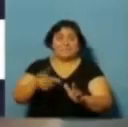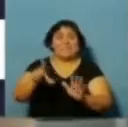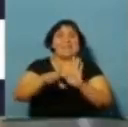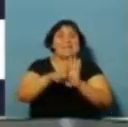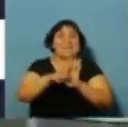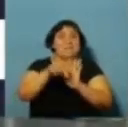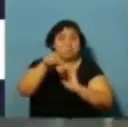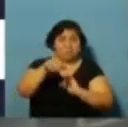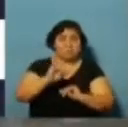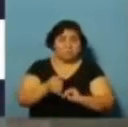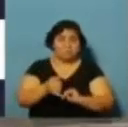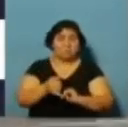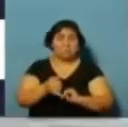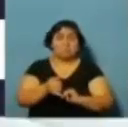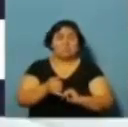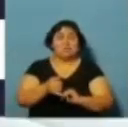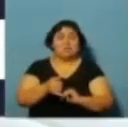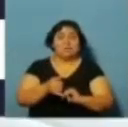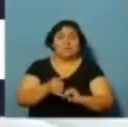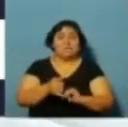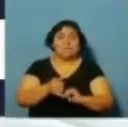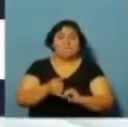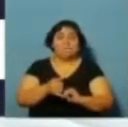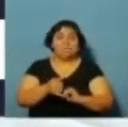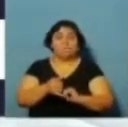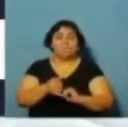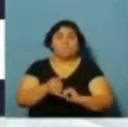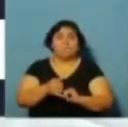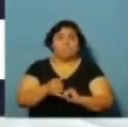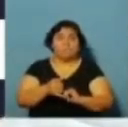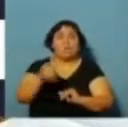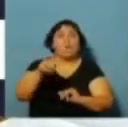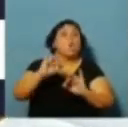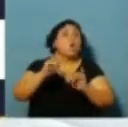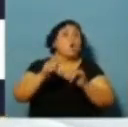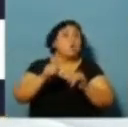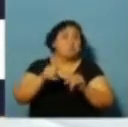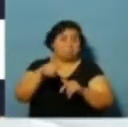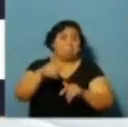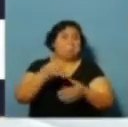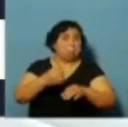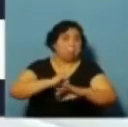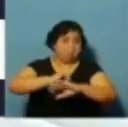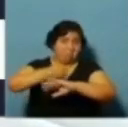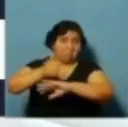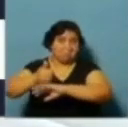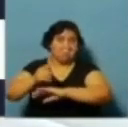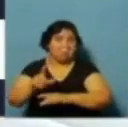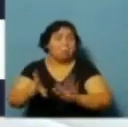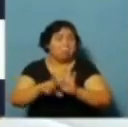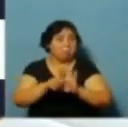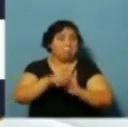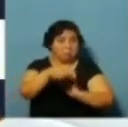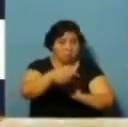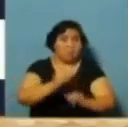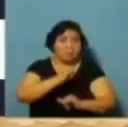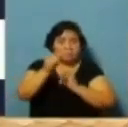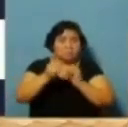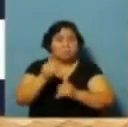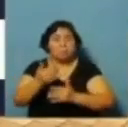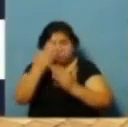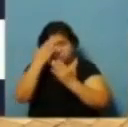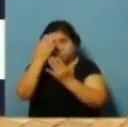legislatura. Posteriormente, bueno, los jóvenes parlamentarios y parlamentarias elegirán a sus